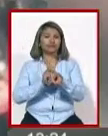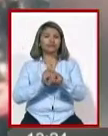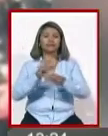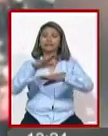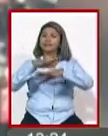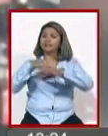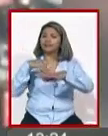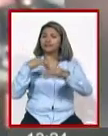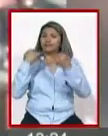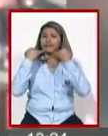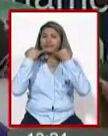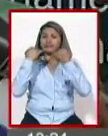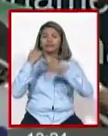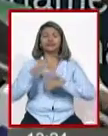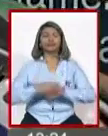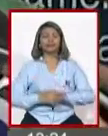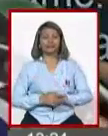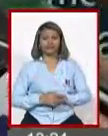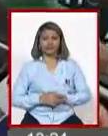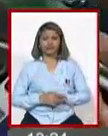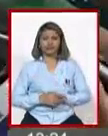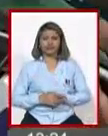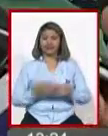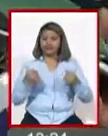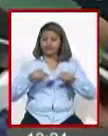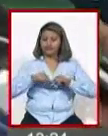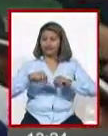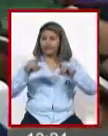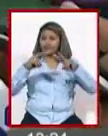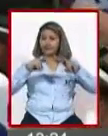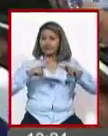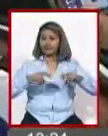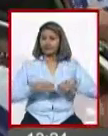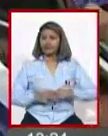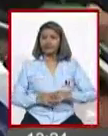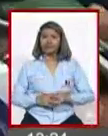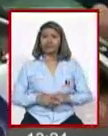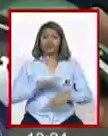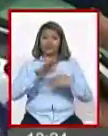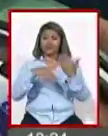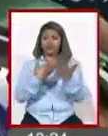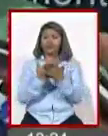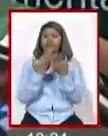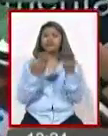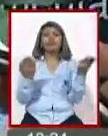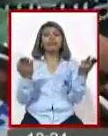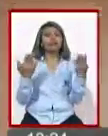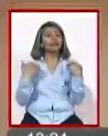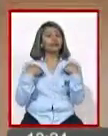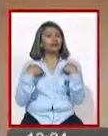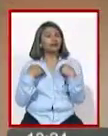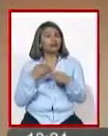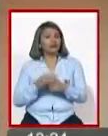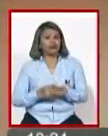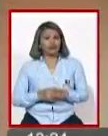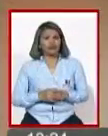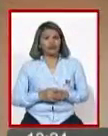citados a declarar en las próximas horas. Estamos en las investigaciones preliminares, todos los casos se toman con